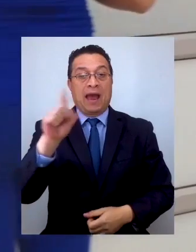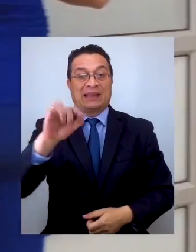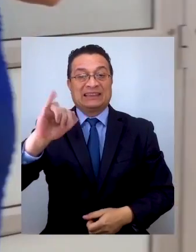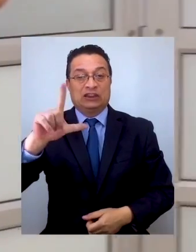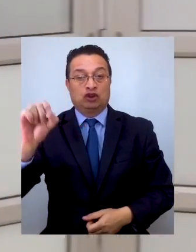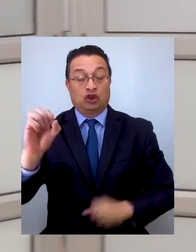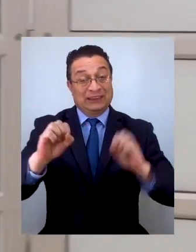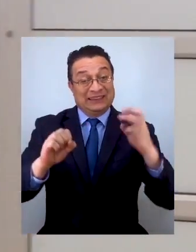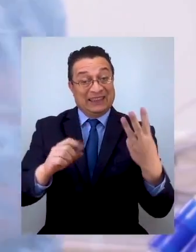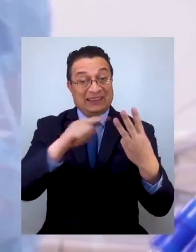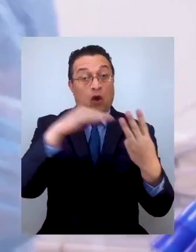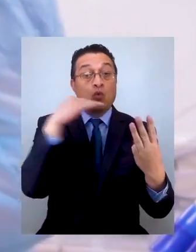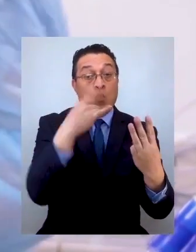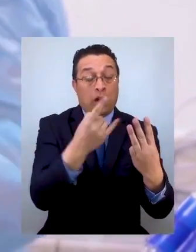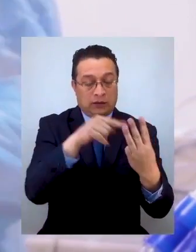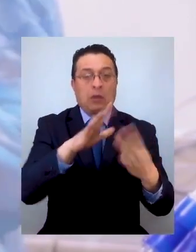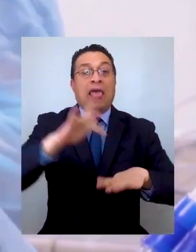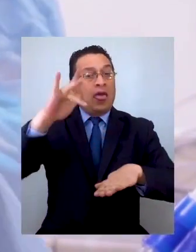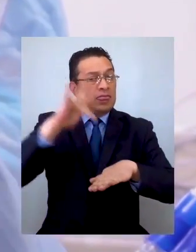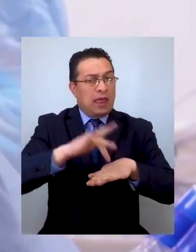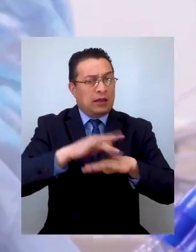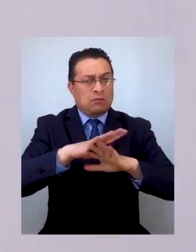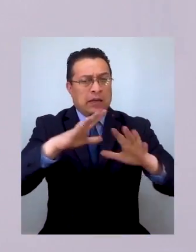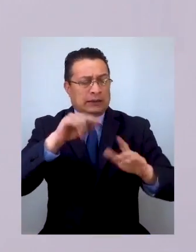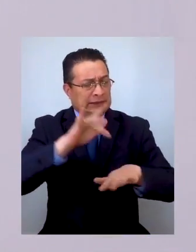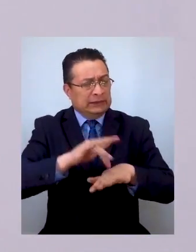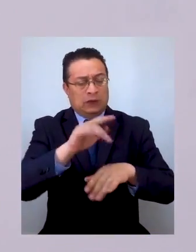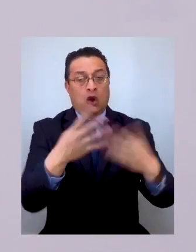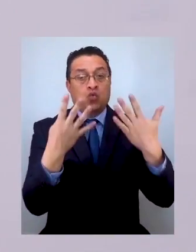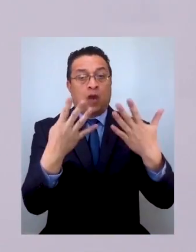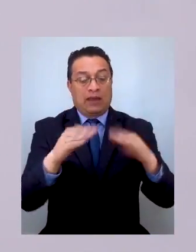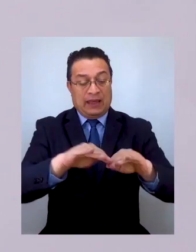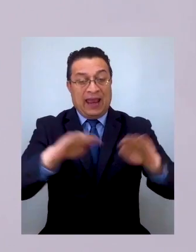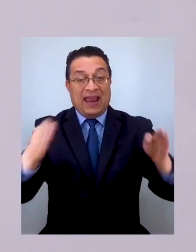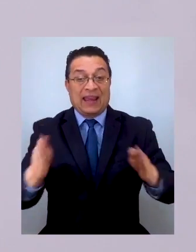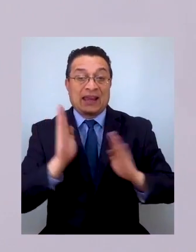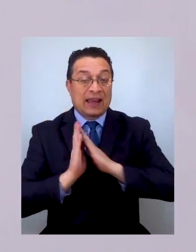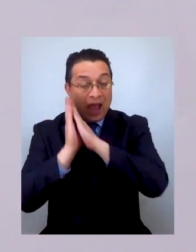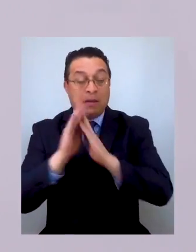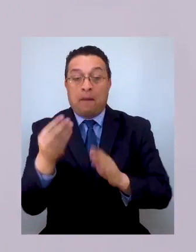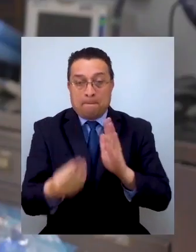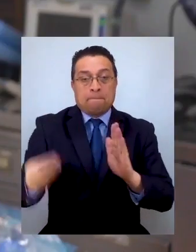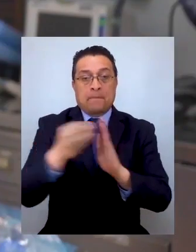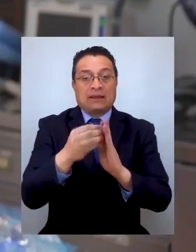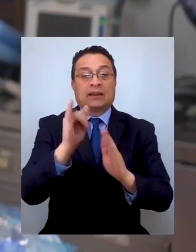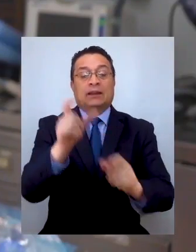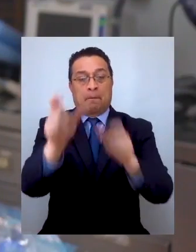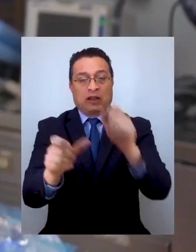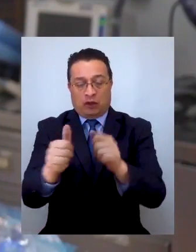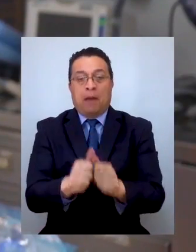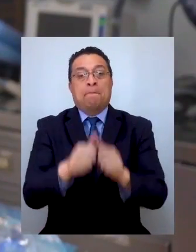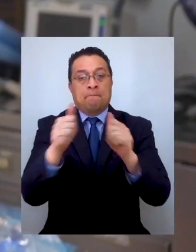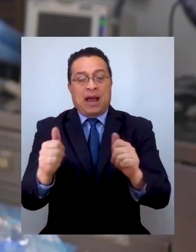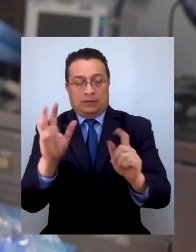3 del sector de la urgencia Ballet pasó a ser un área crítica de alta complejidad con 9 camillas adicionales y se aumentó el número